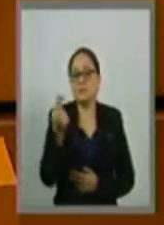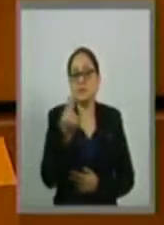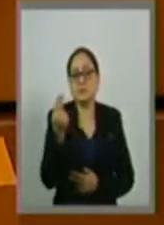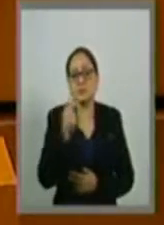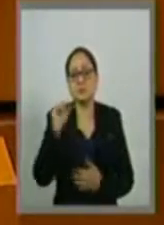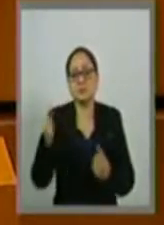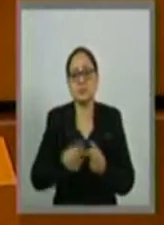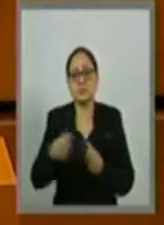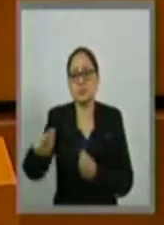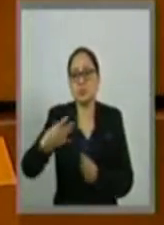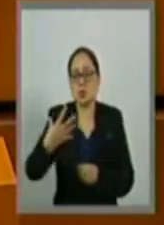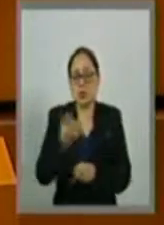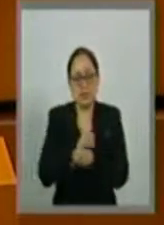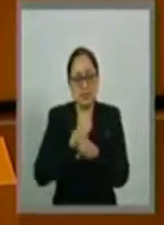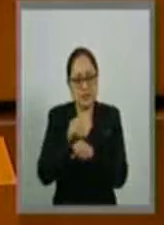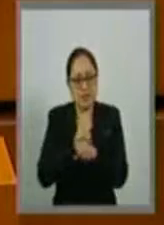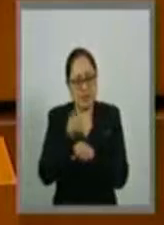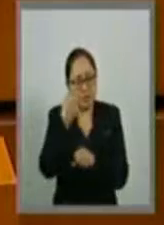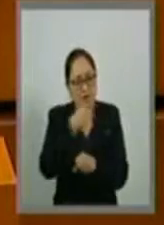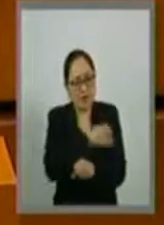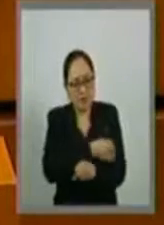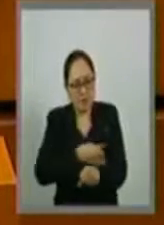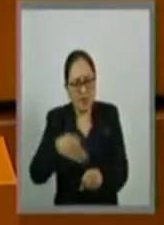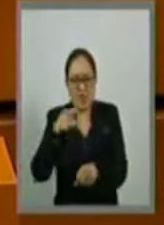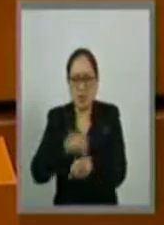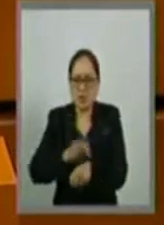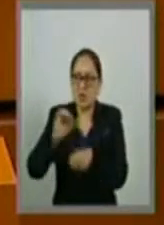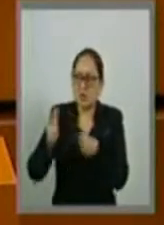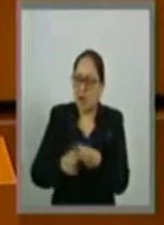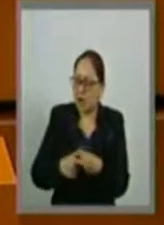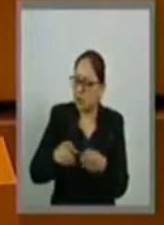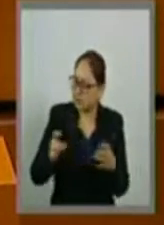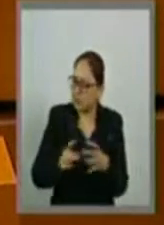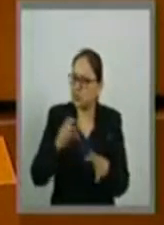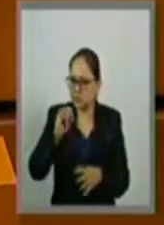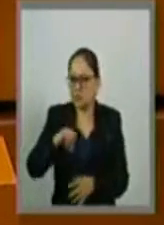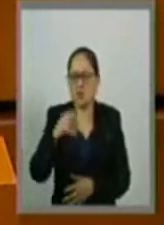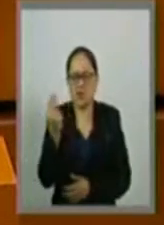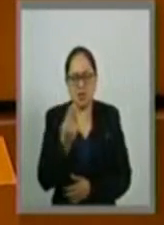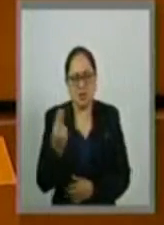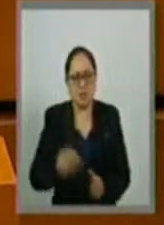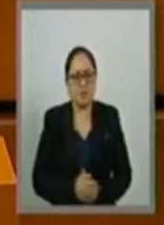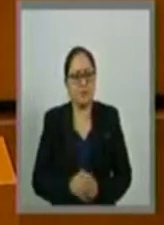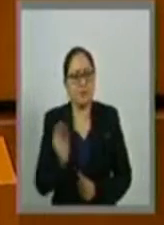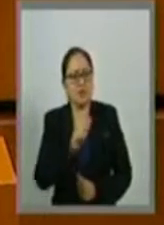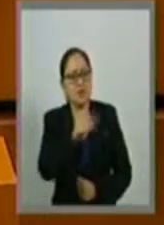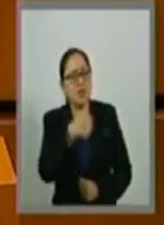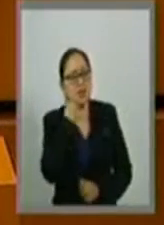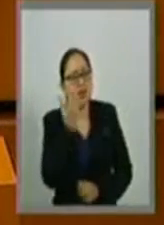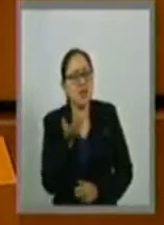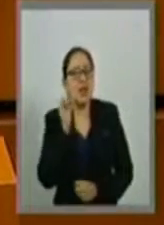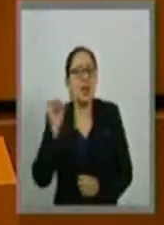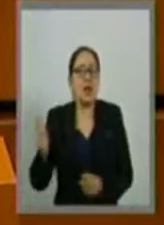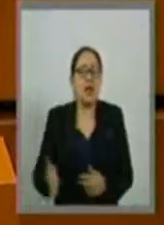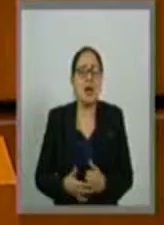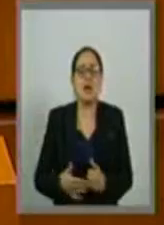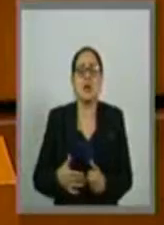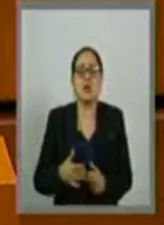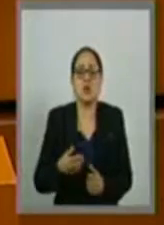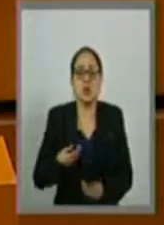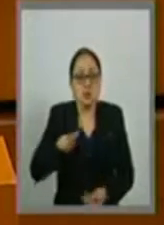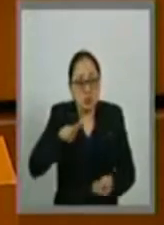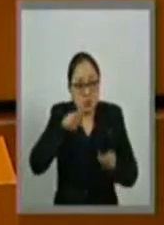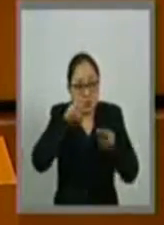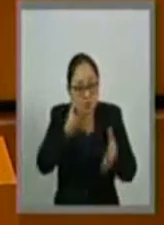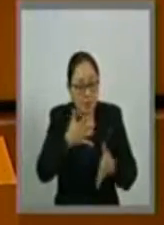algún donante de sangre para algún familiar, para algún amigo? ¿Quiénes de ustedes aquí se han atrevido en alguna ocasión a ser donadores de